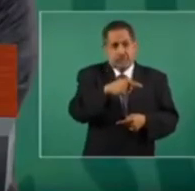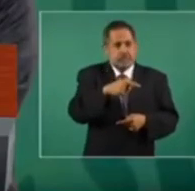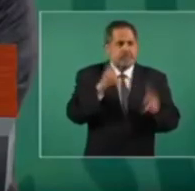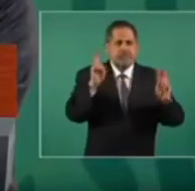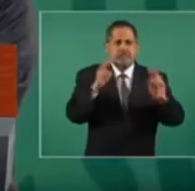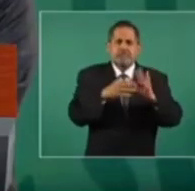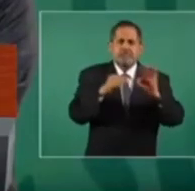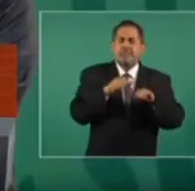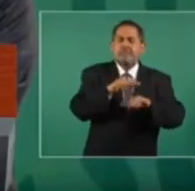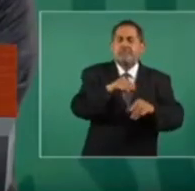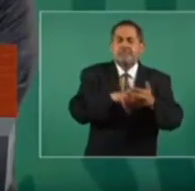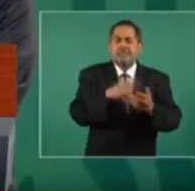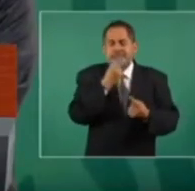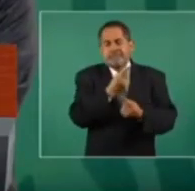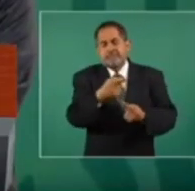niños